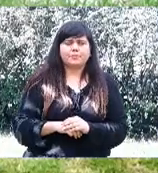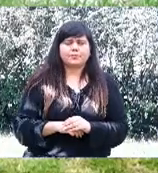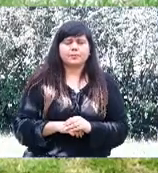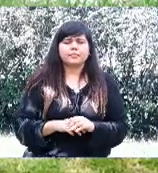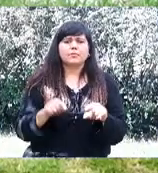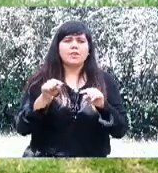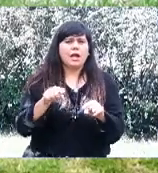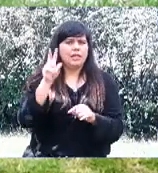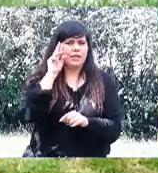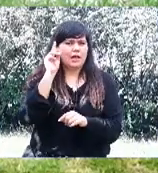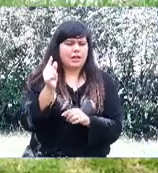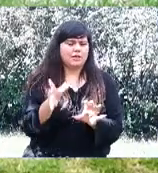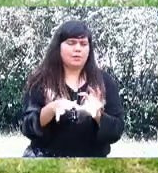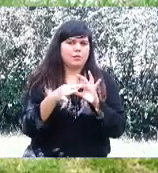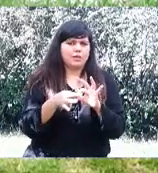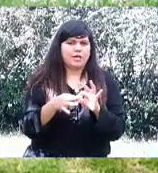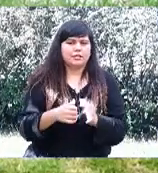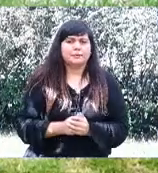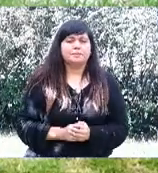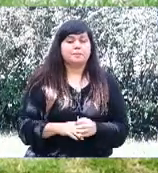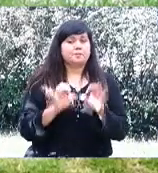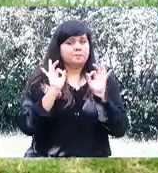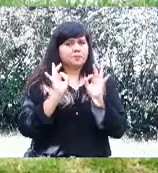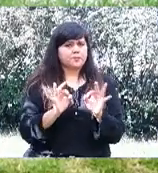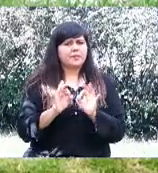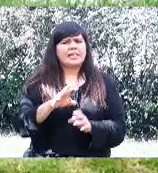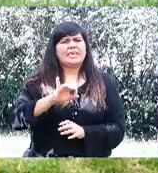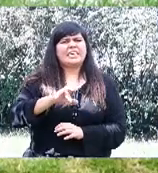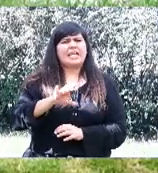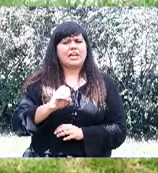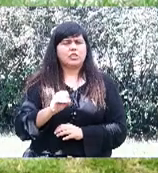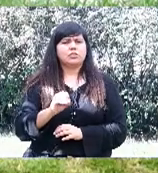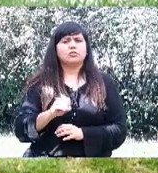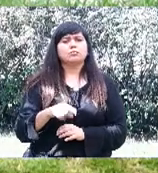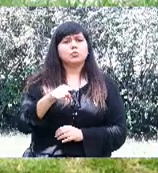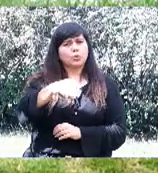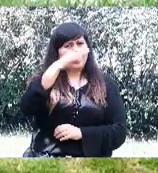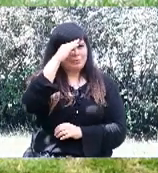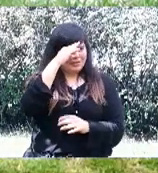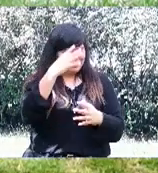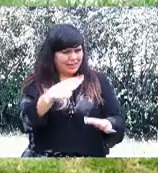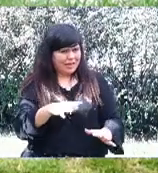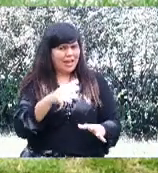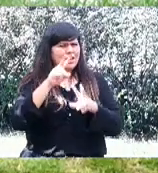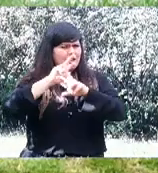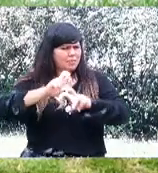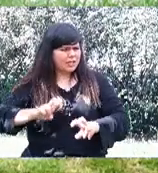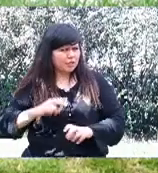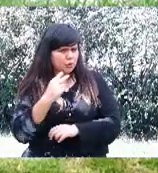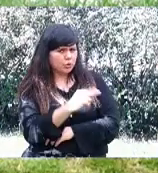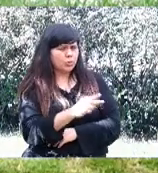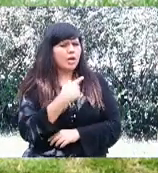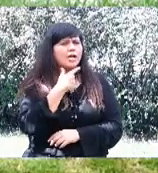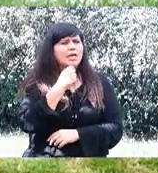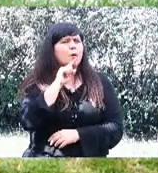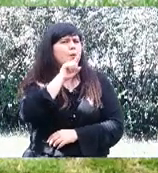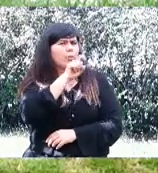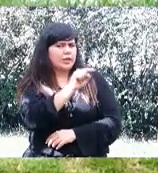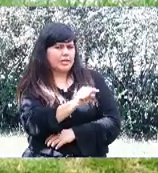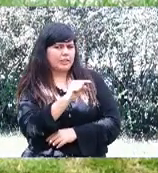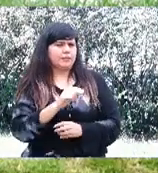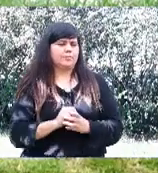estas iniciativas así que Gracias perfecto Ignacio dada tu experiencia y tus intereses de investigación quisiera hacerte una primera